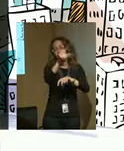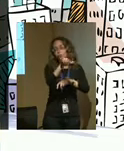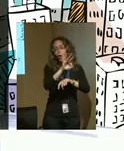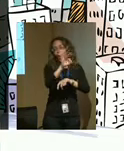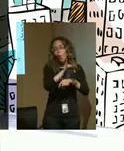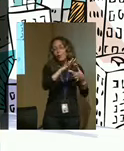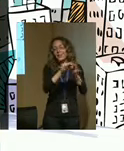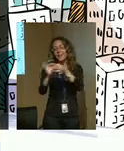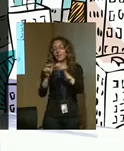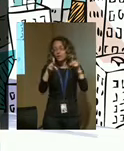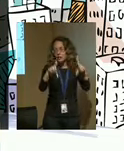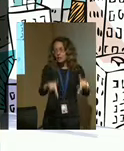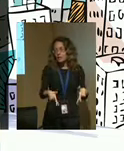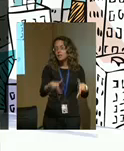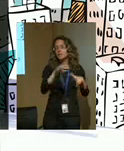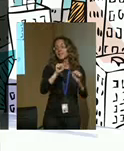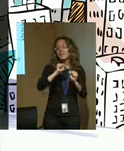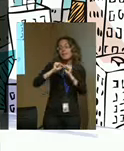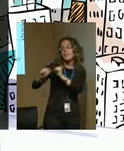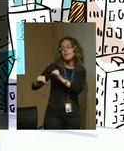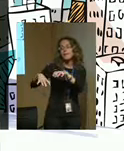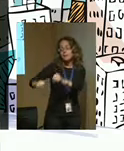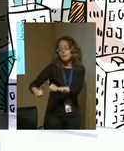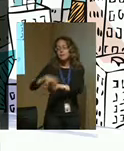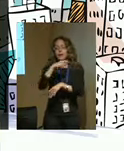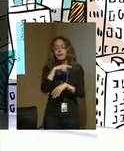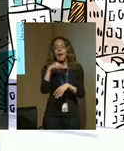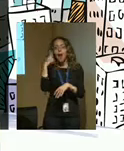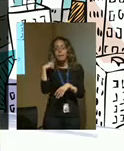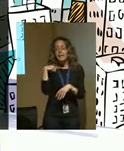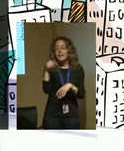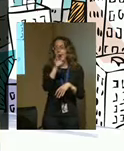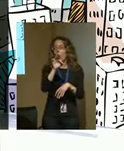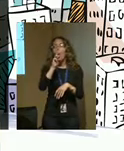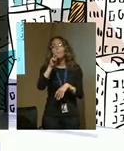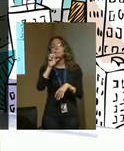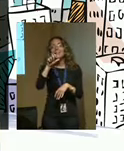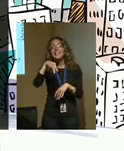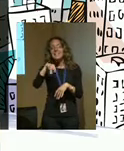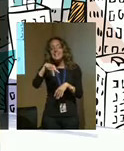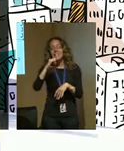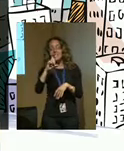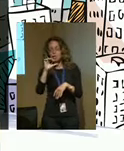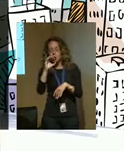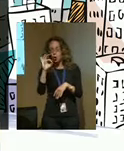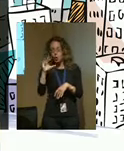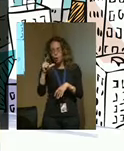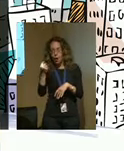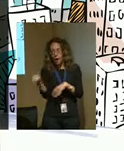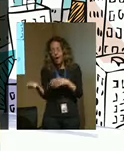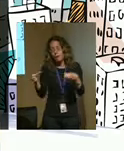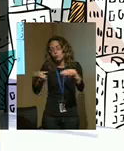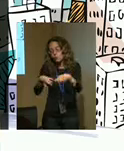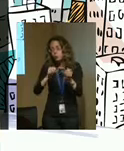cadena hotelera que ha rechazado reservas en Almería o en Peñíscola, grupos, ¿cómo encajáis este tipo de noticias y